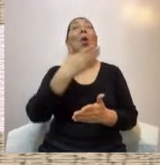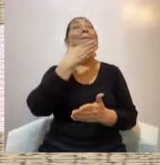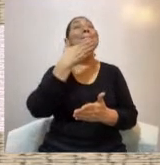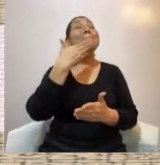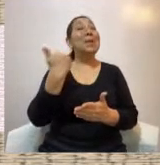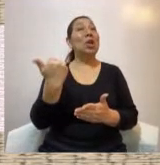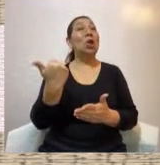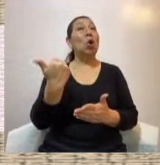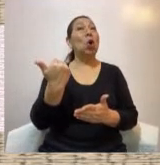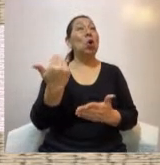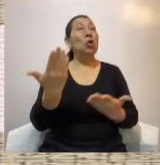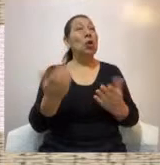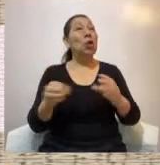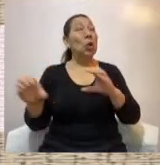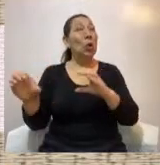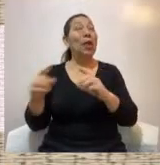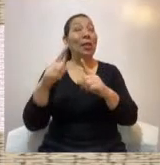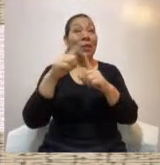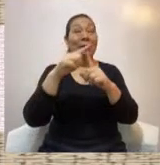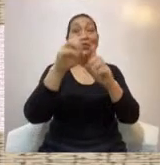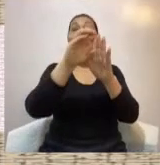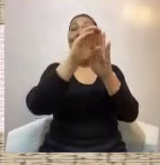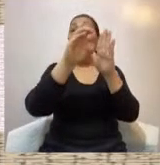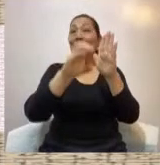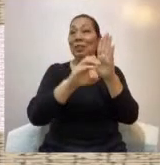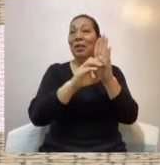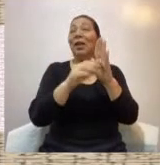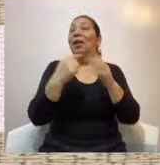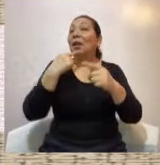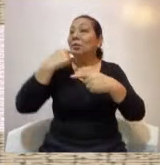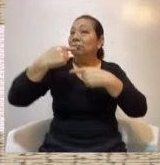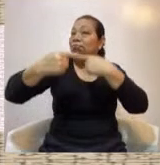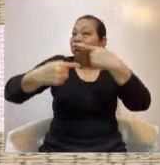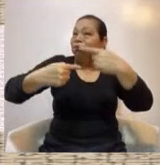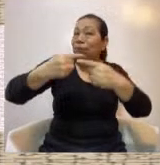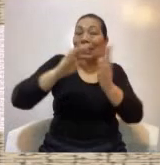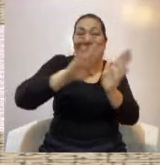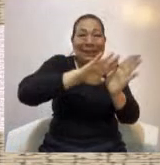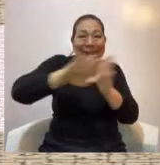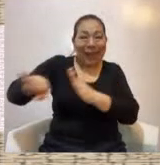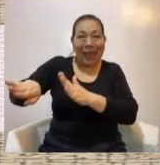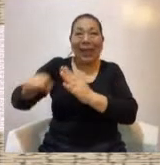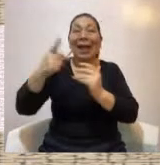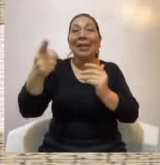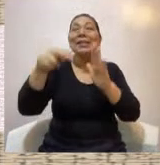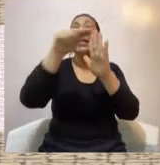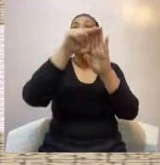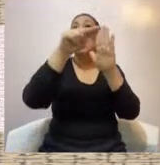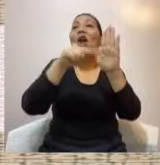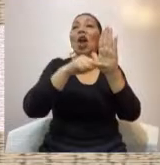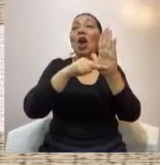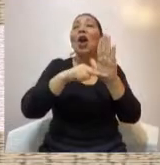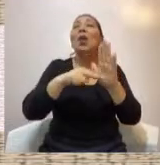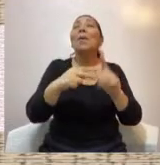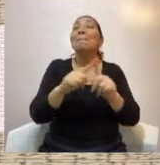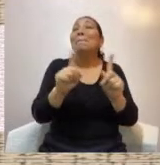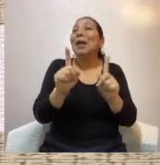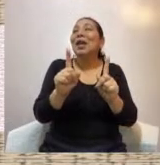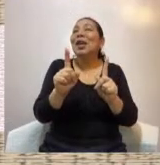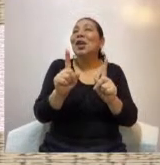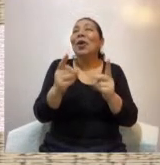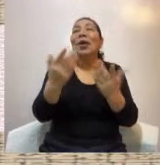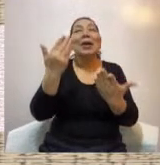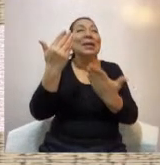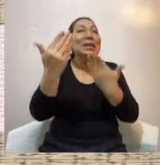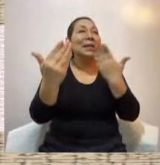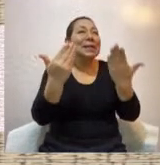Lo ideal sería, ¿no? Y lo hace el Tribunal Constitucional exhortando a que se deroguen este tipo de normas, ¿no? Pero